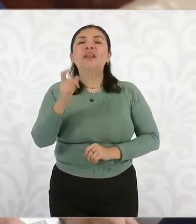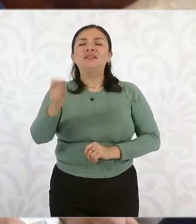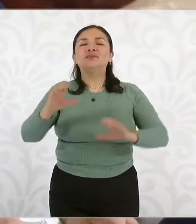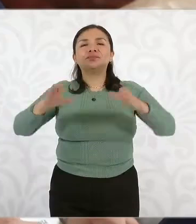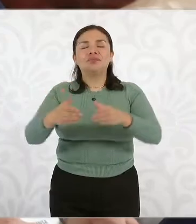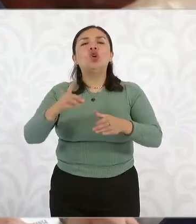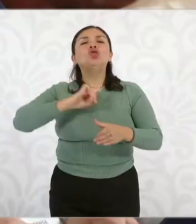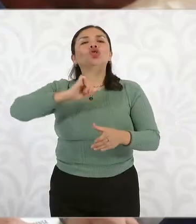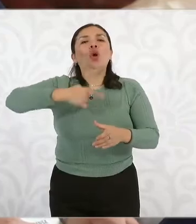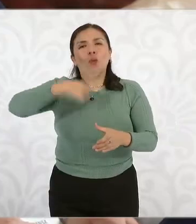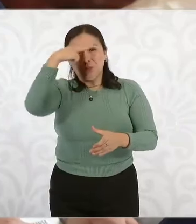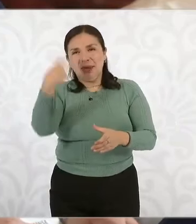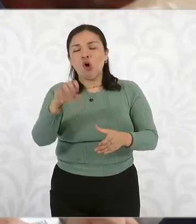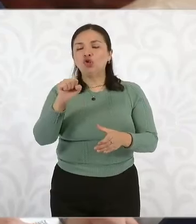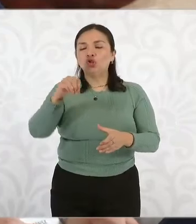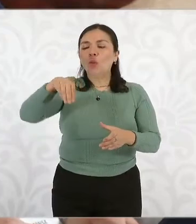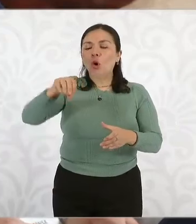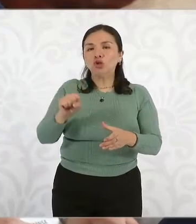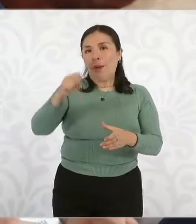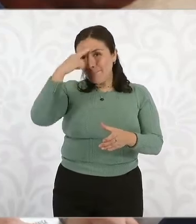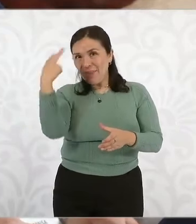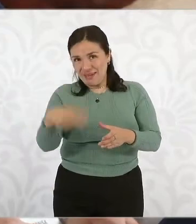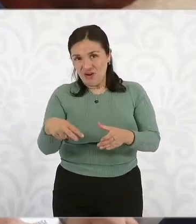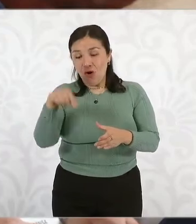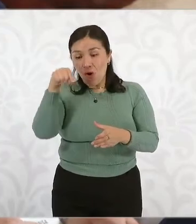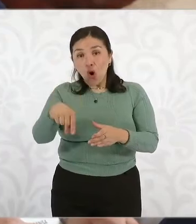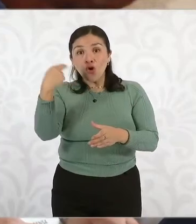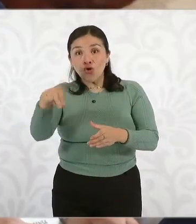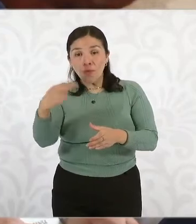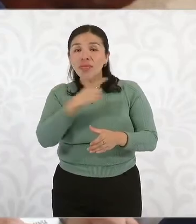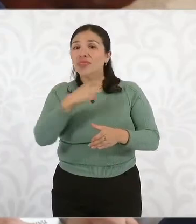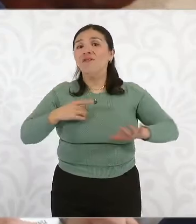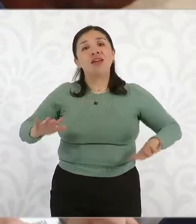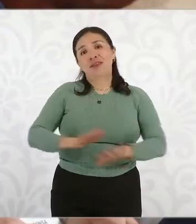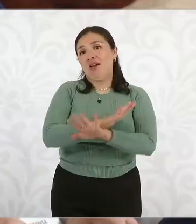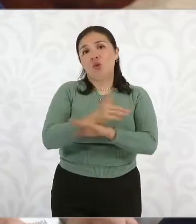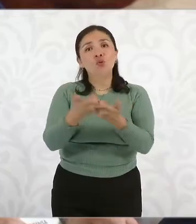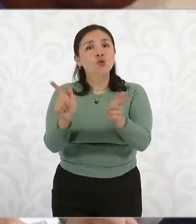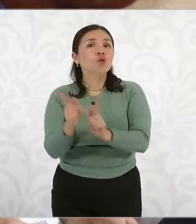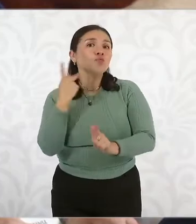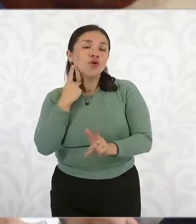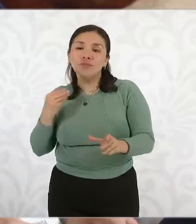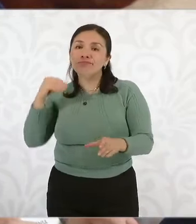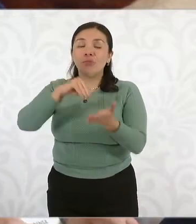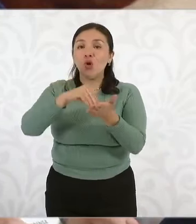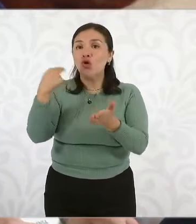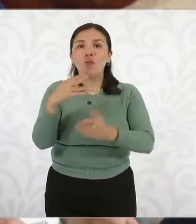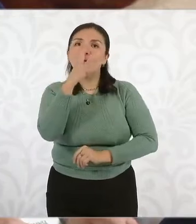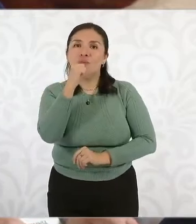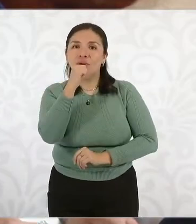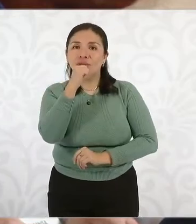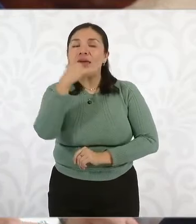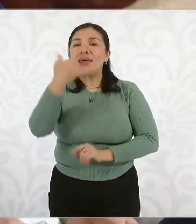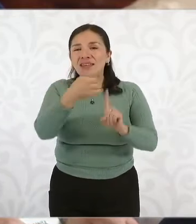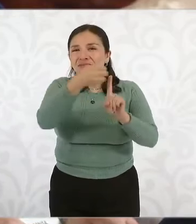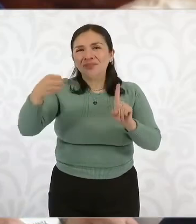Somos México, tiene que cambiar el nombre del partido político y tiene que también que cambiar la nomenclatura.